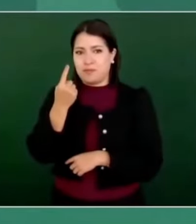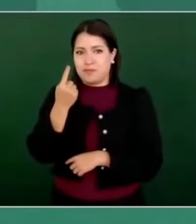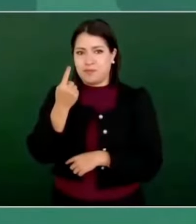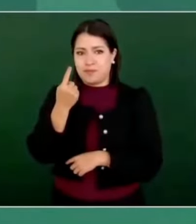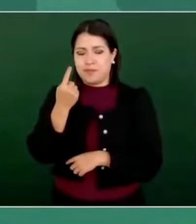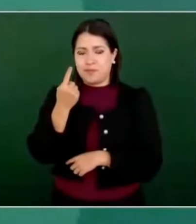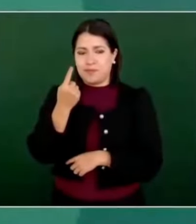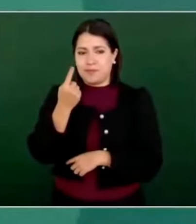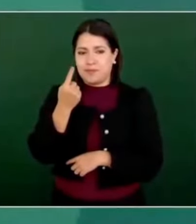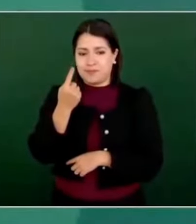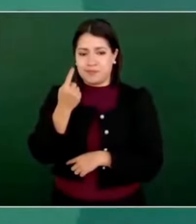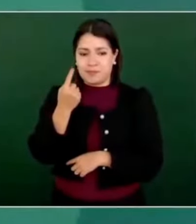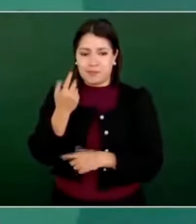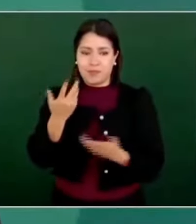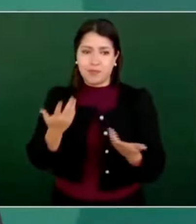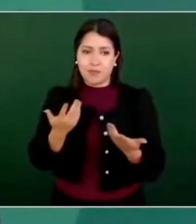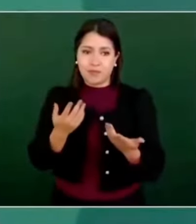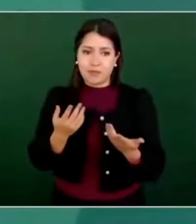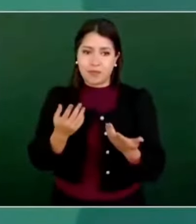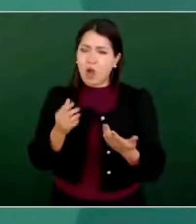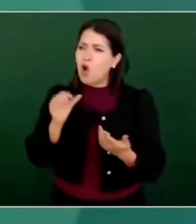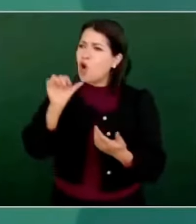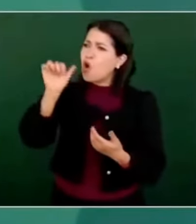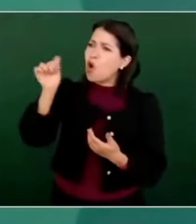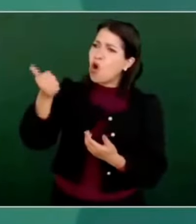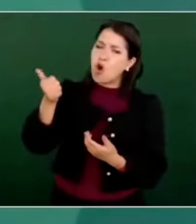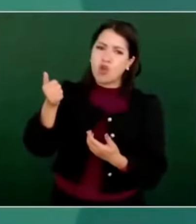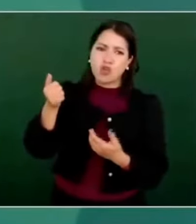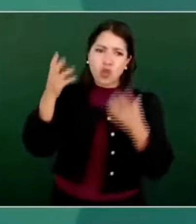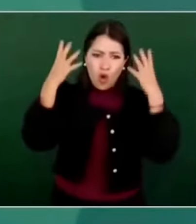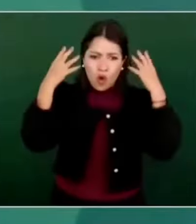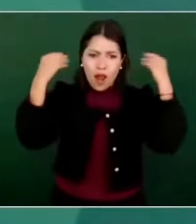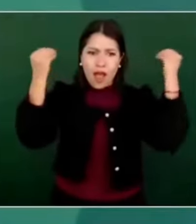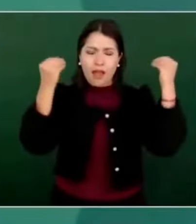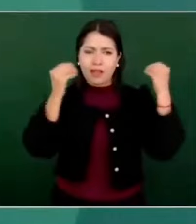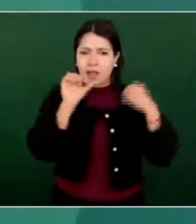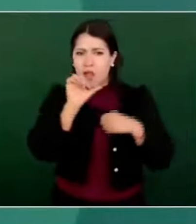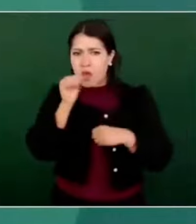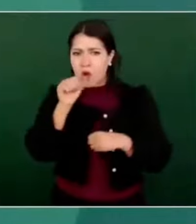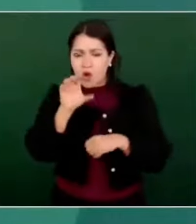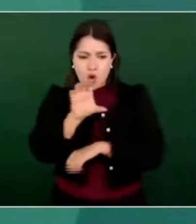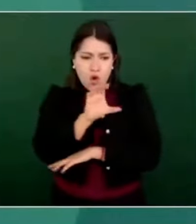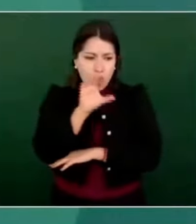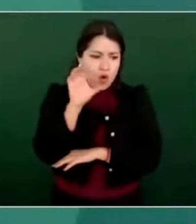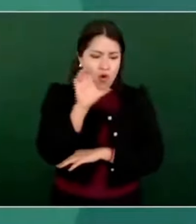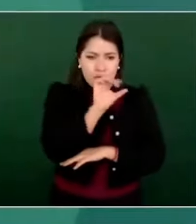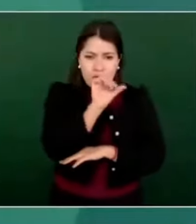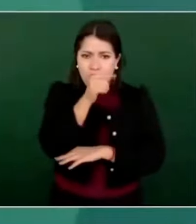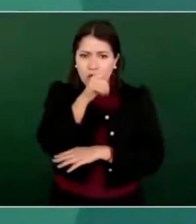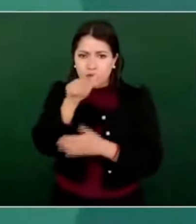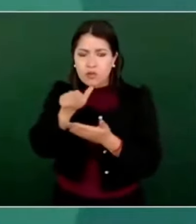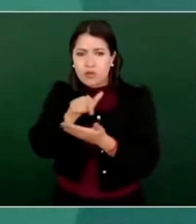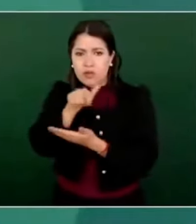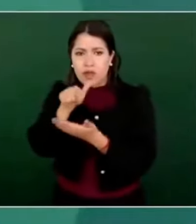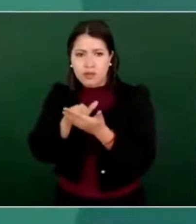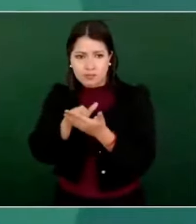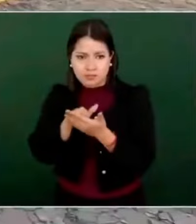este y en Holanda y Colombia y en otras partes